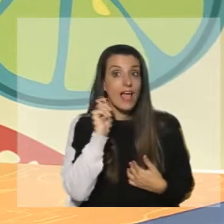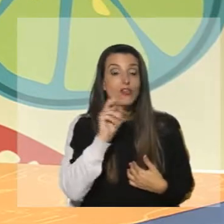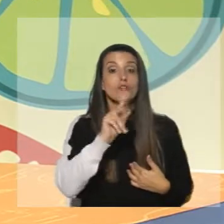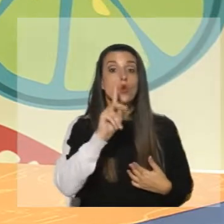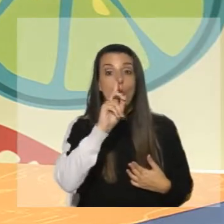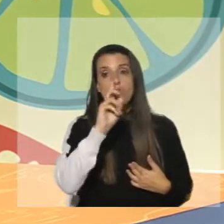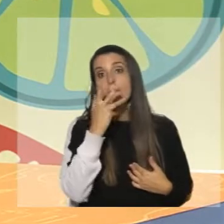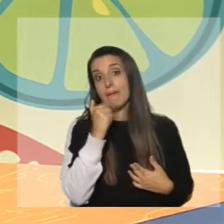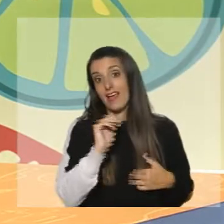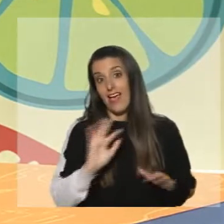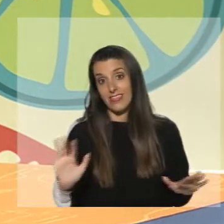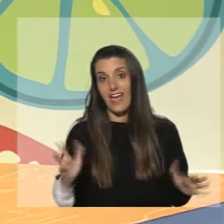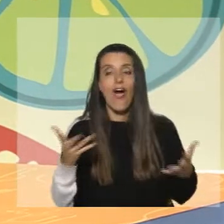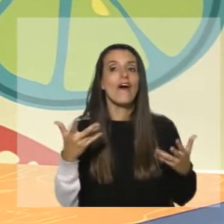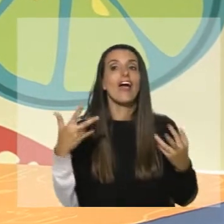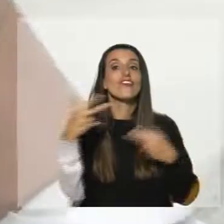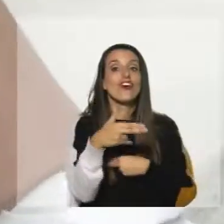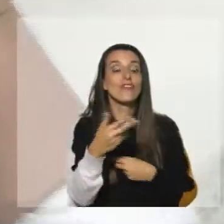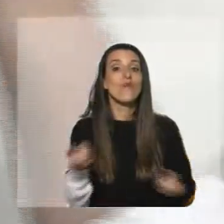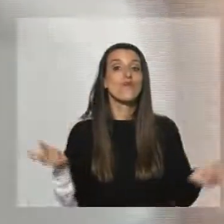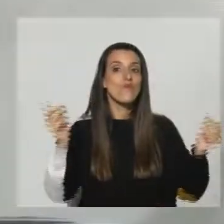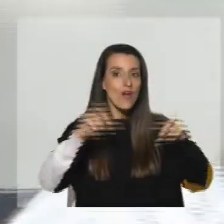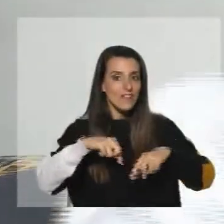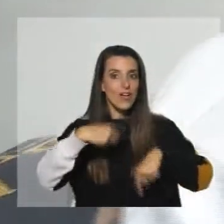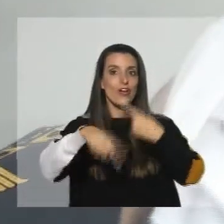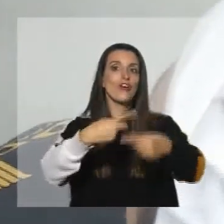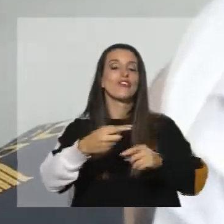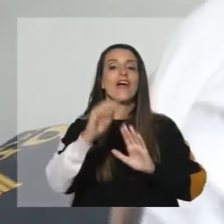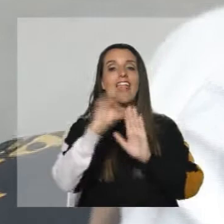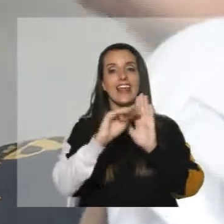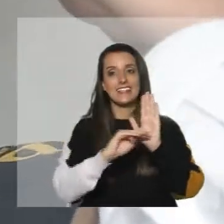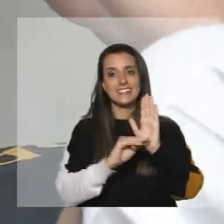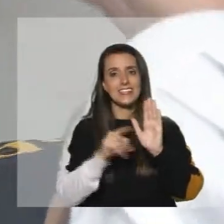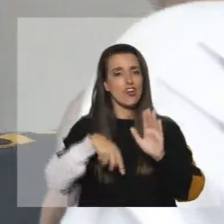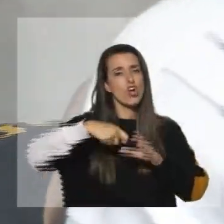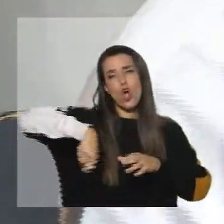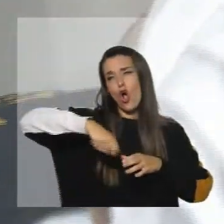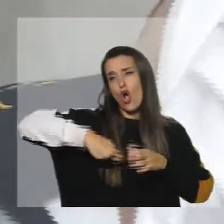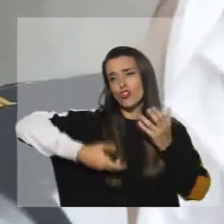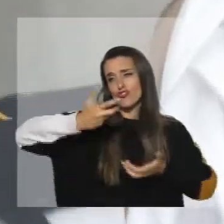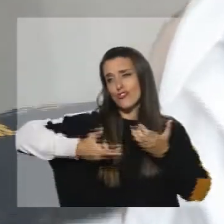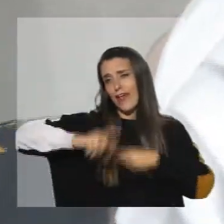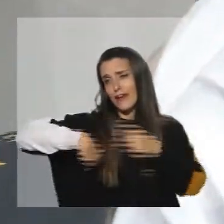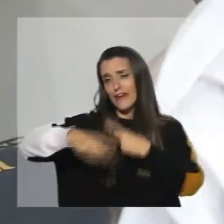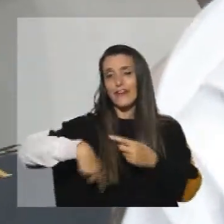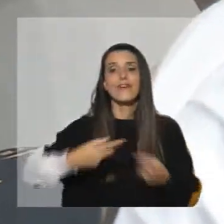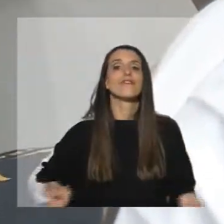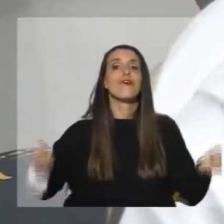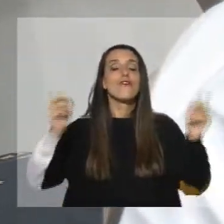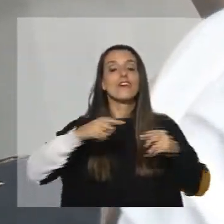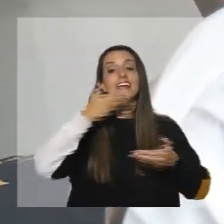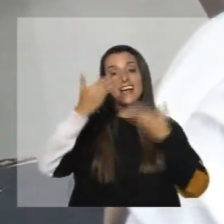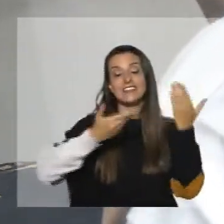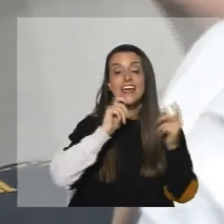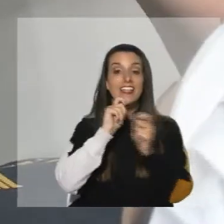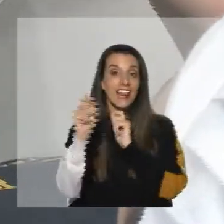Me viene bárbaro. Nos vamos a ir a una tanda. De regreso continuamos con las recetas. Mari sigue a full cocinando y tendremos, por supuesto, a Rojo 3, que vamos a estar